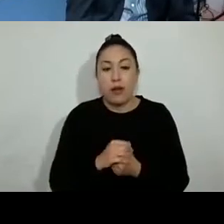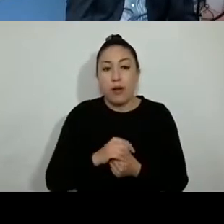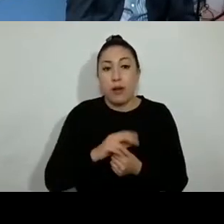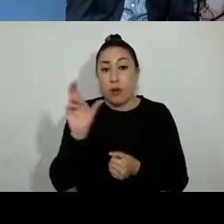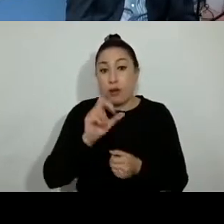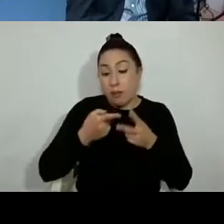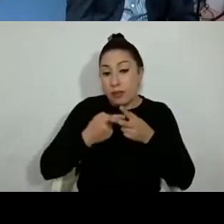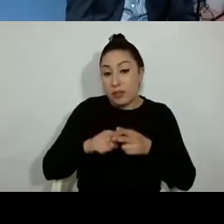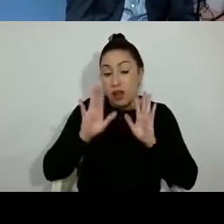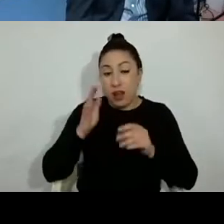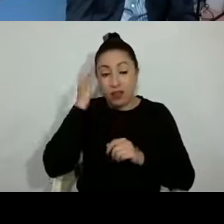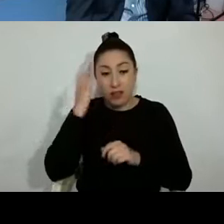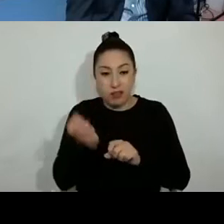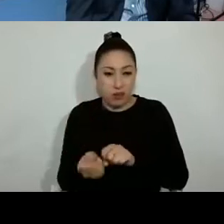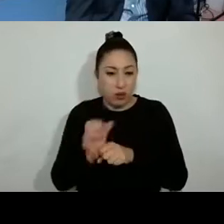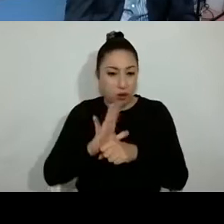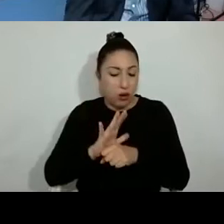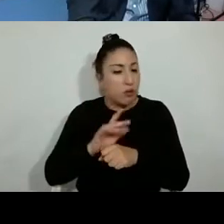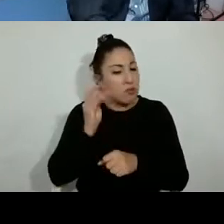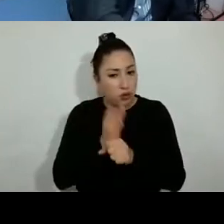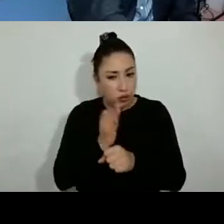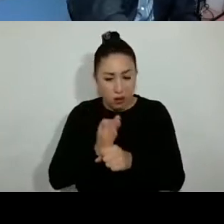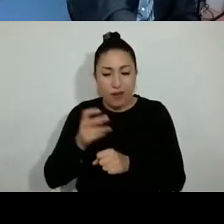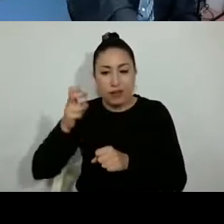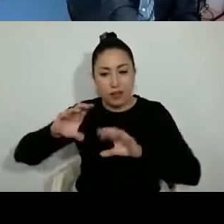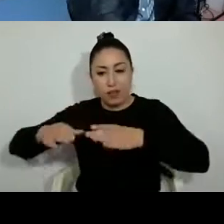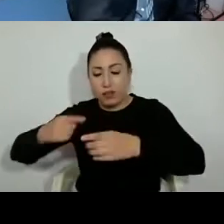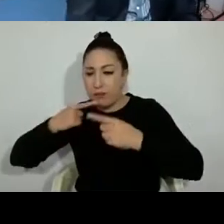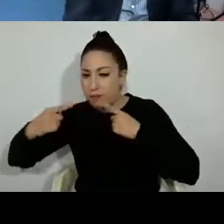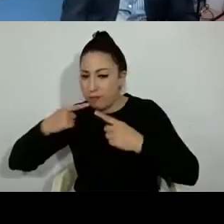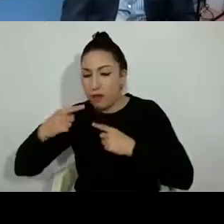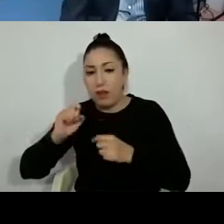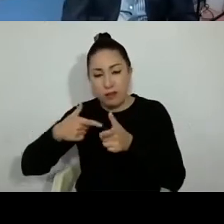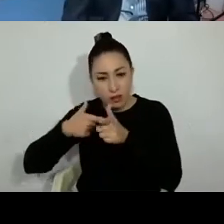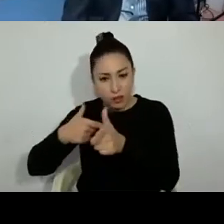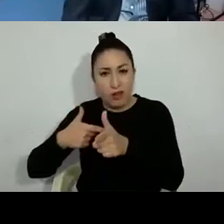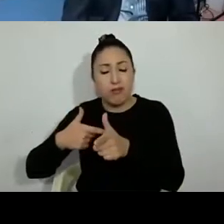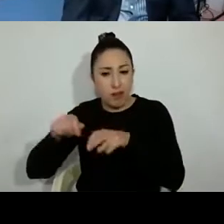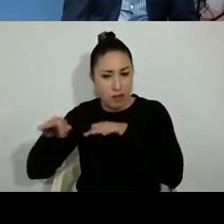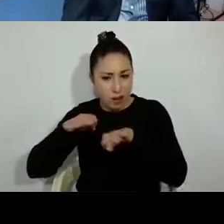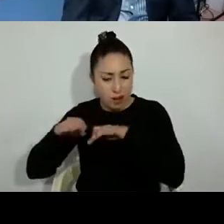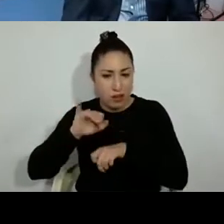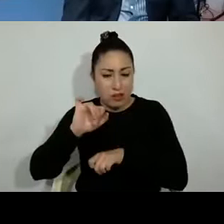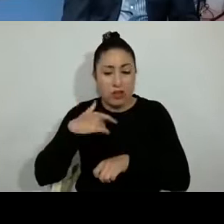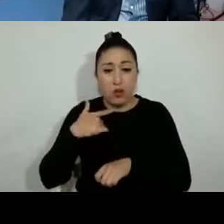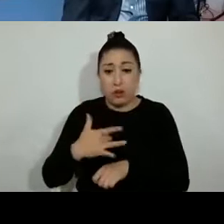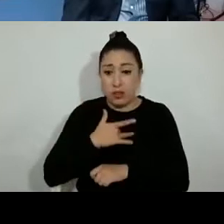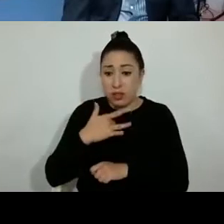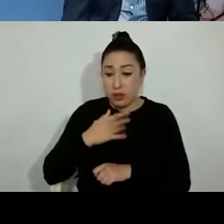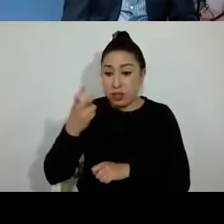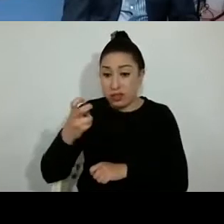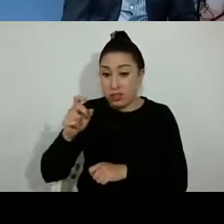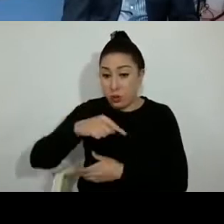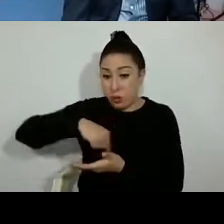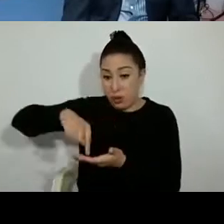pandemia, sigue funcionando el observatorio y ese observatorio creo yo que nos ha